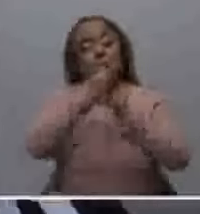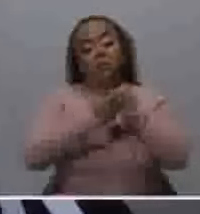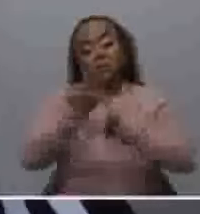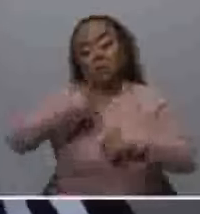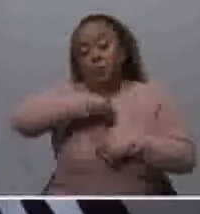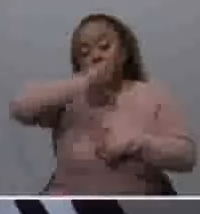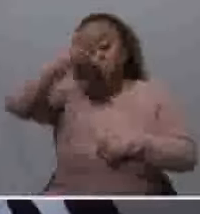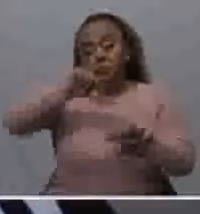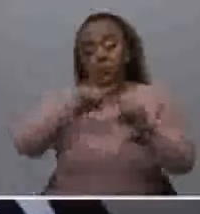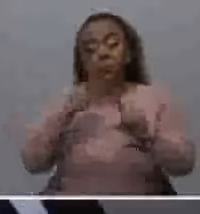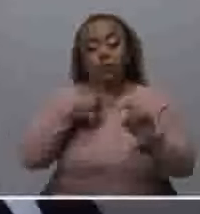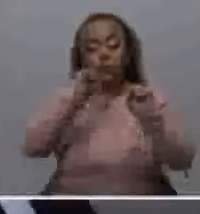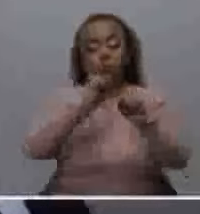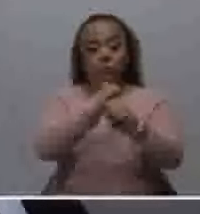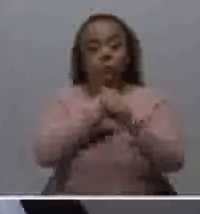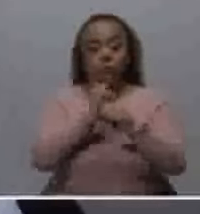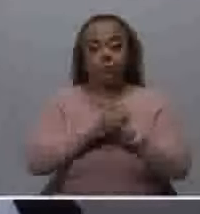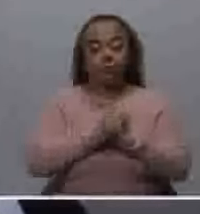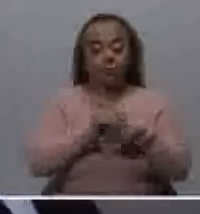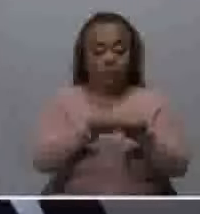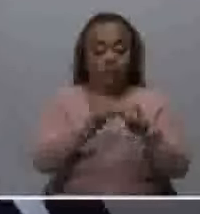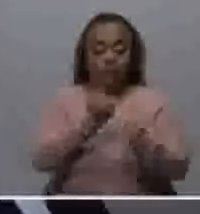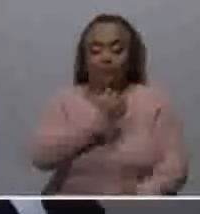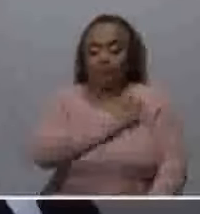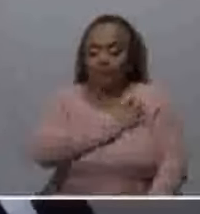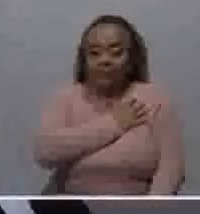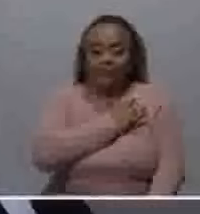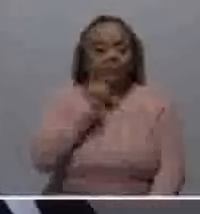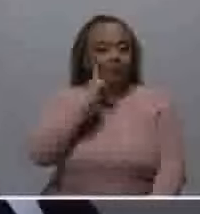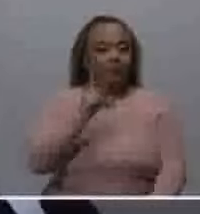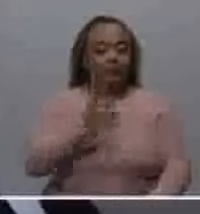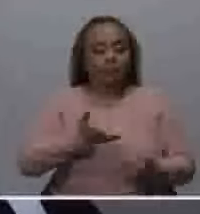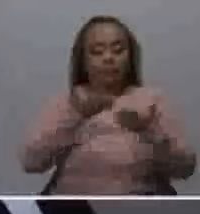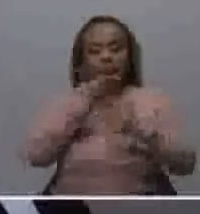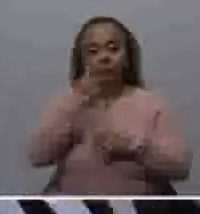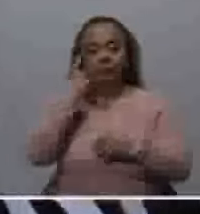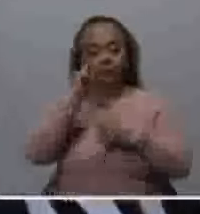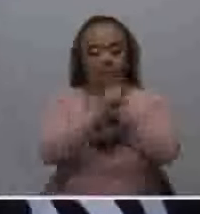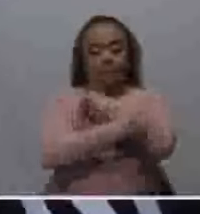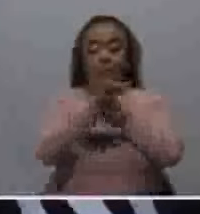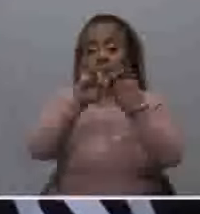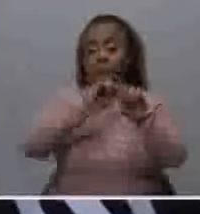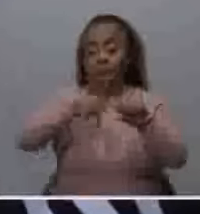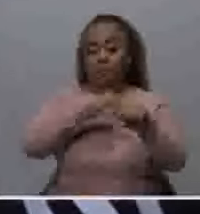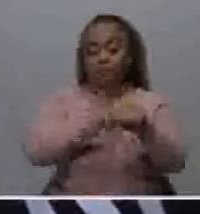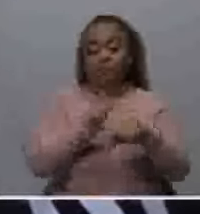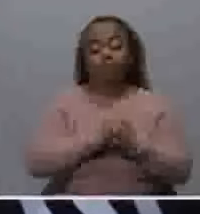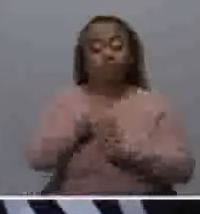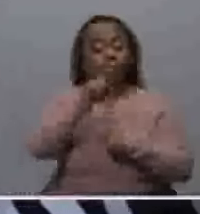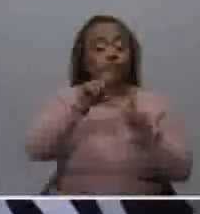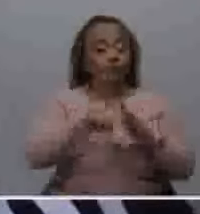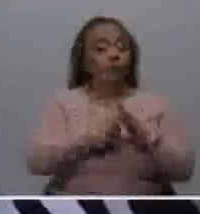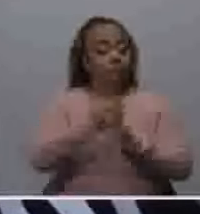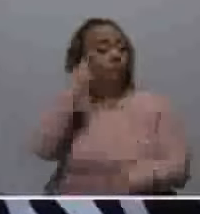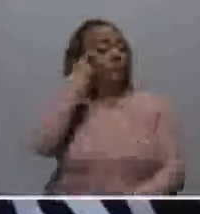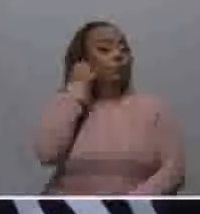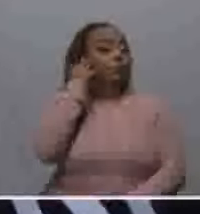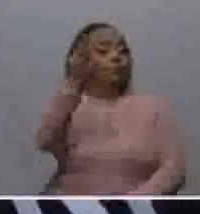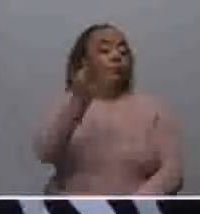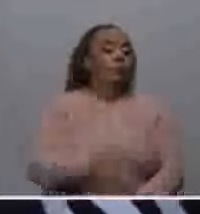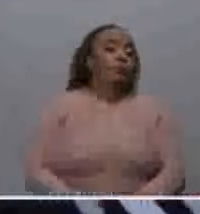perder, pero les puedo asegurar que se están rompiendo el alma para dejar lo mejor por el país y por la selección. Hay que empezar a pensar en el